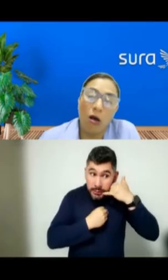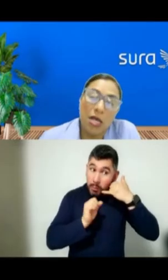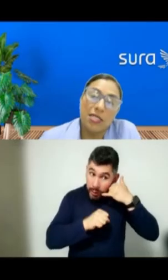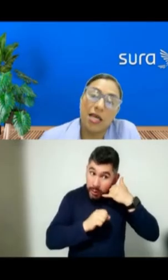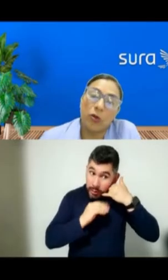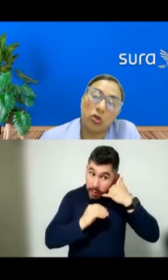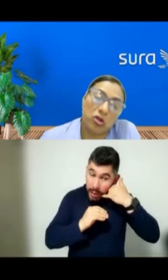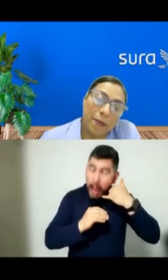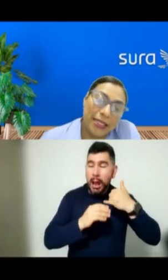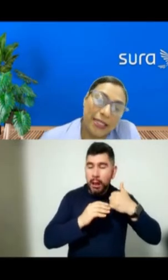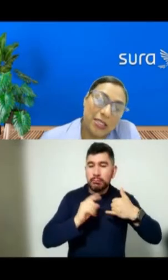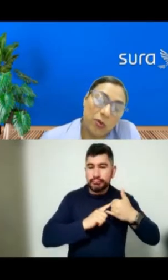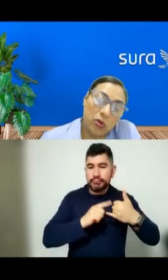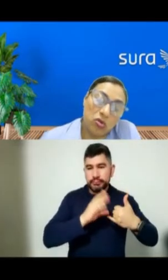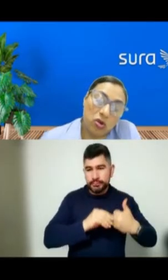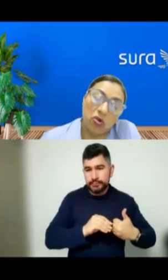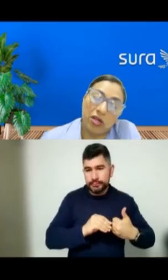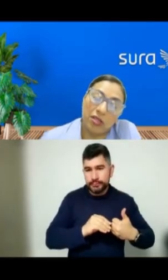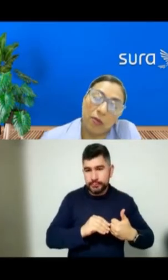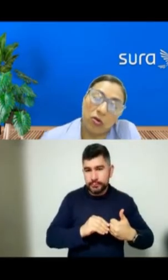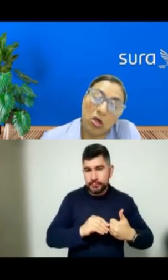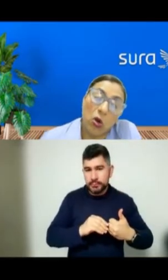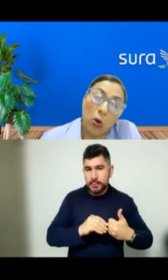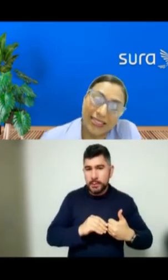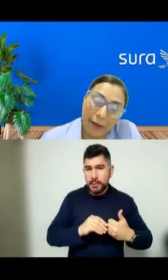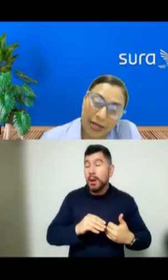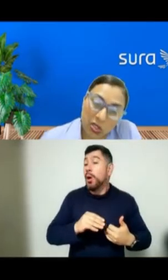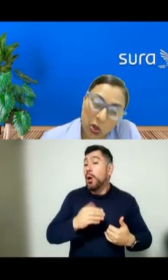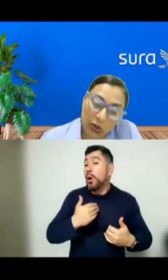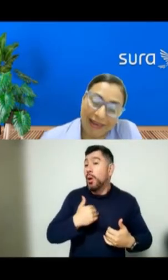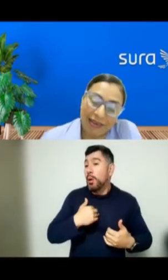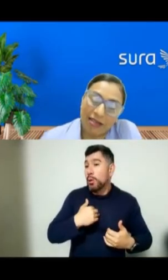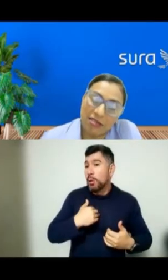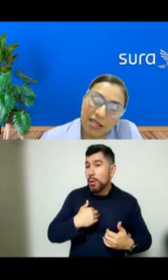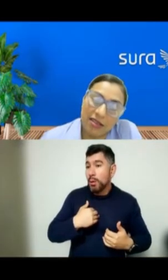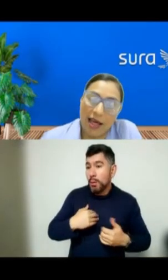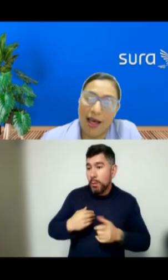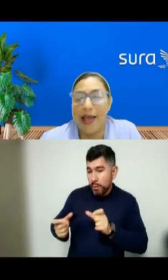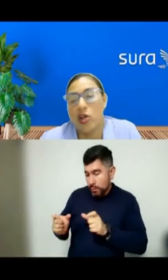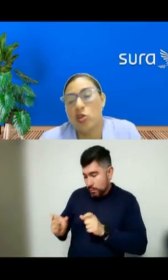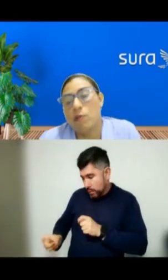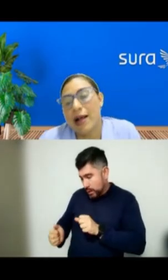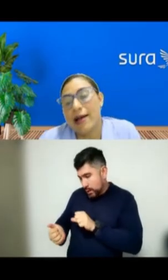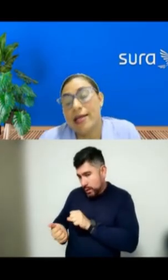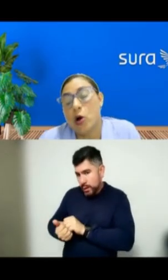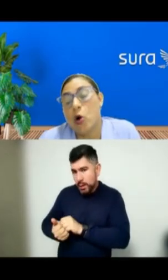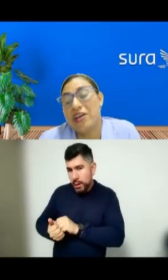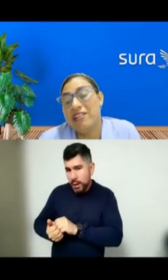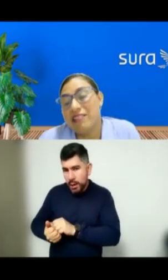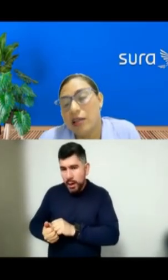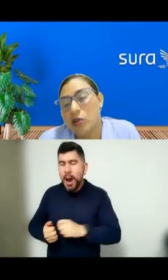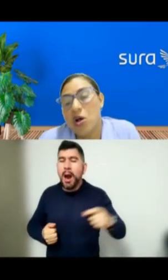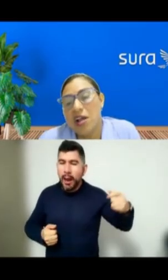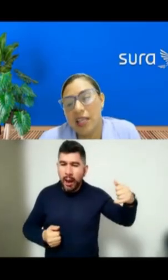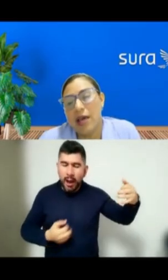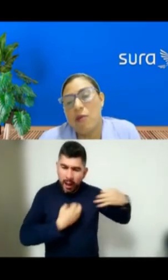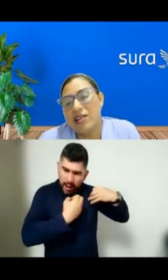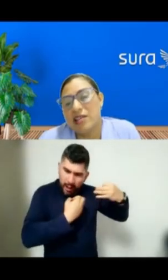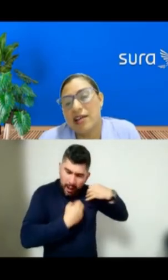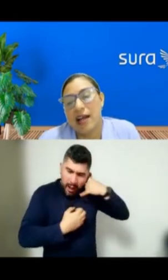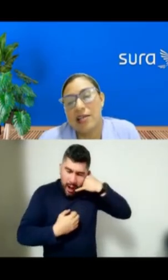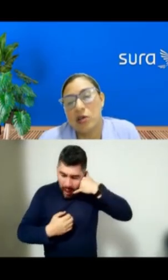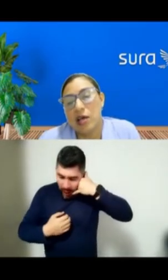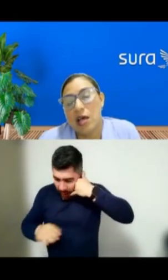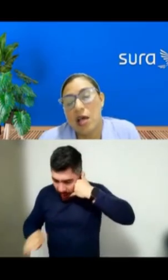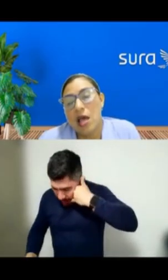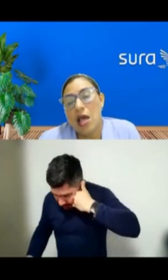en línea, o si de pronto solamente somos nosotros los que estamos con esa persona que está accidentada, ellos nos van a ir orientando qué